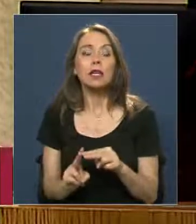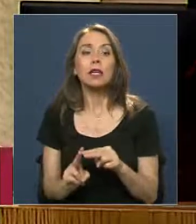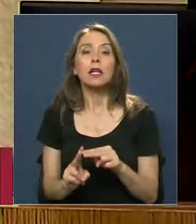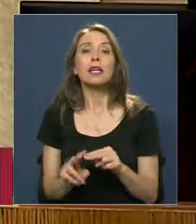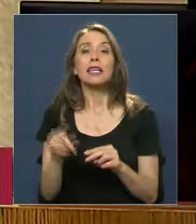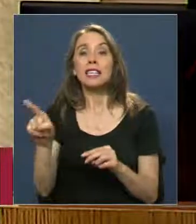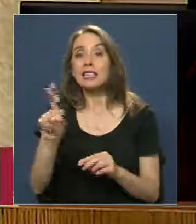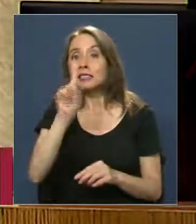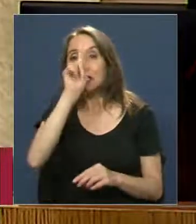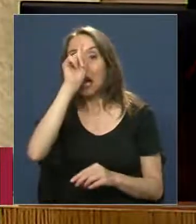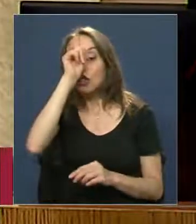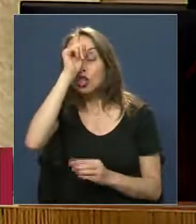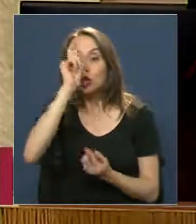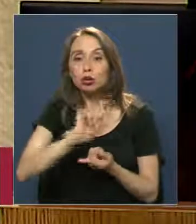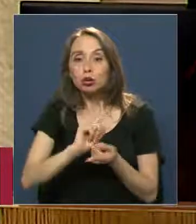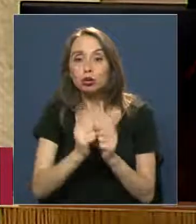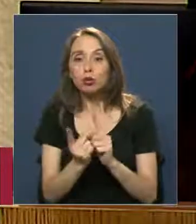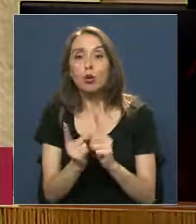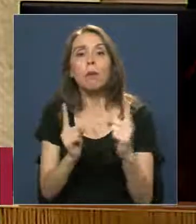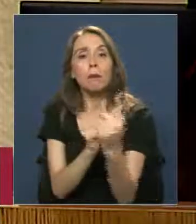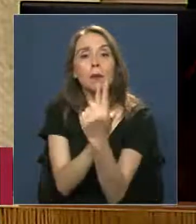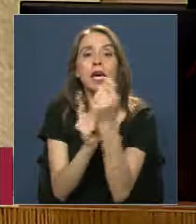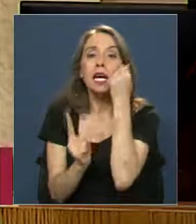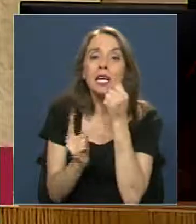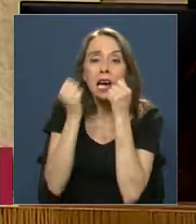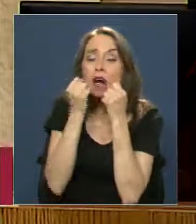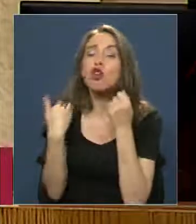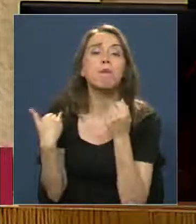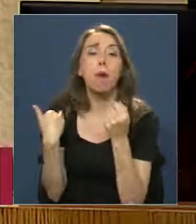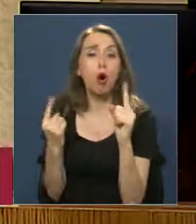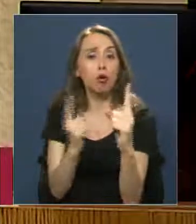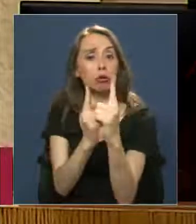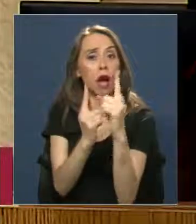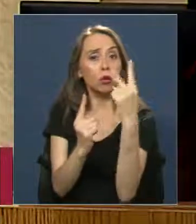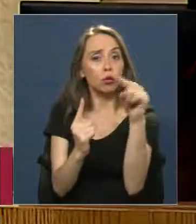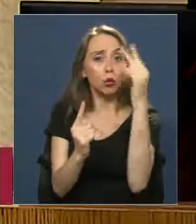esas costumbres de afecto, aunque tengamos ideas muy diferentes.